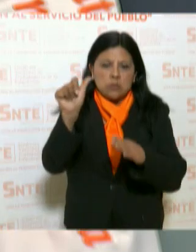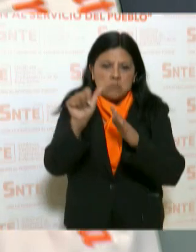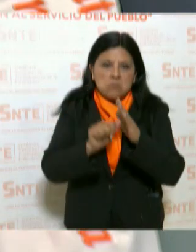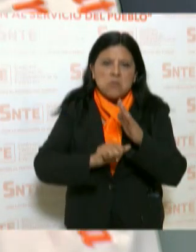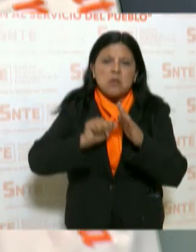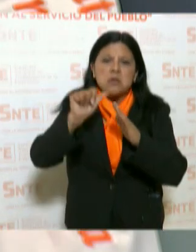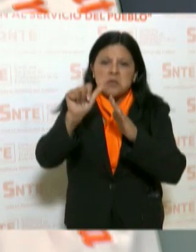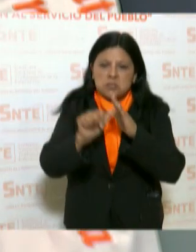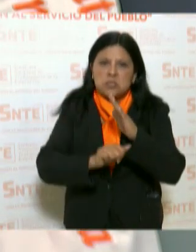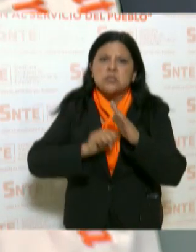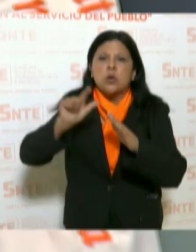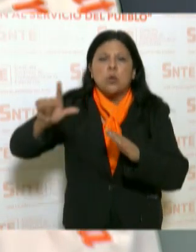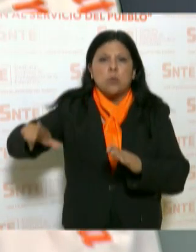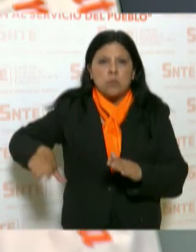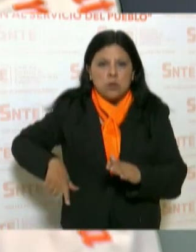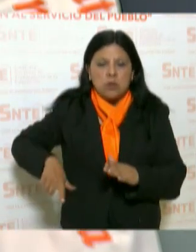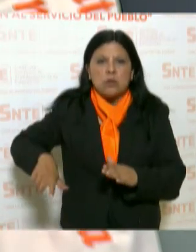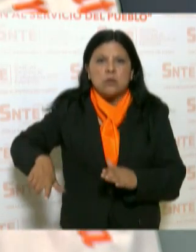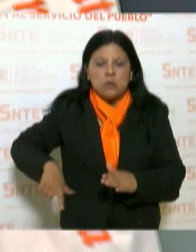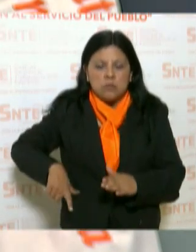mandato.